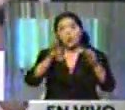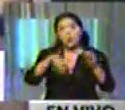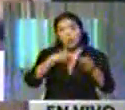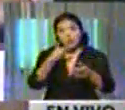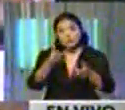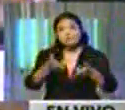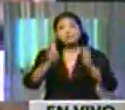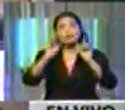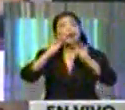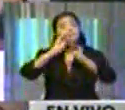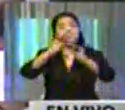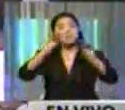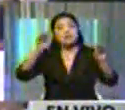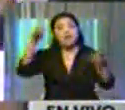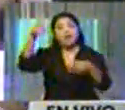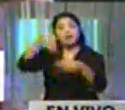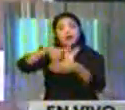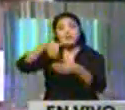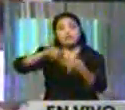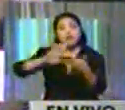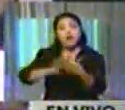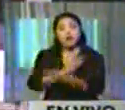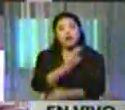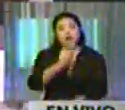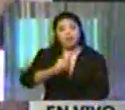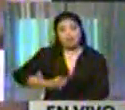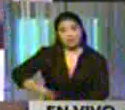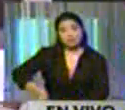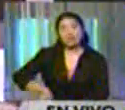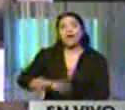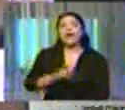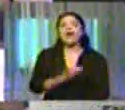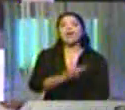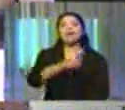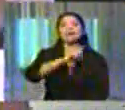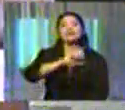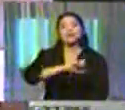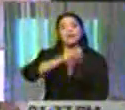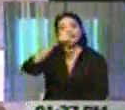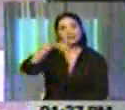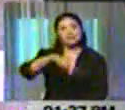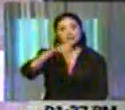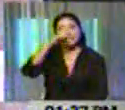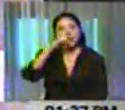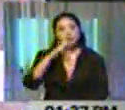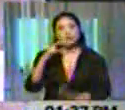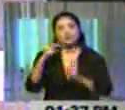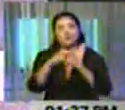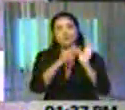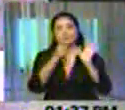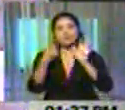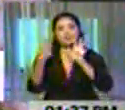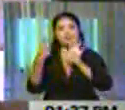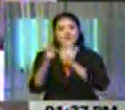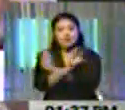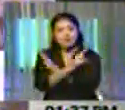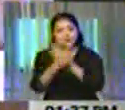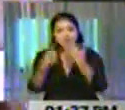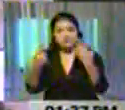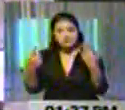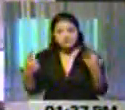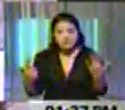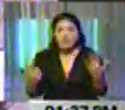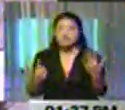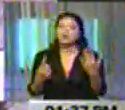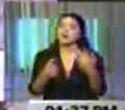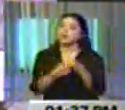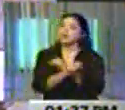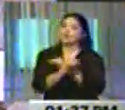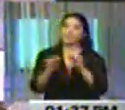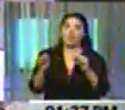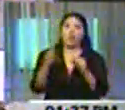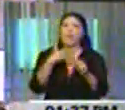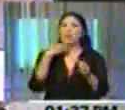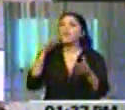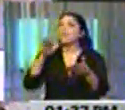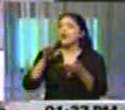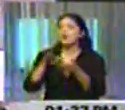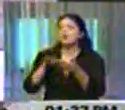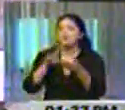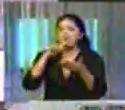posible convocar al referendo, es decir, enero de este año 2016, y no hubieran puesto a los muertos a